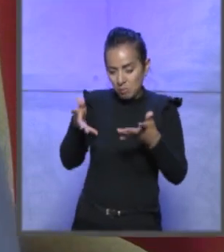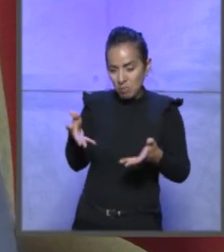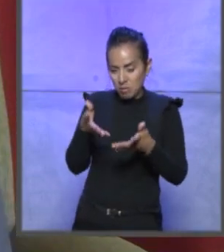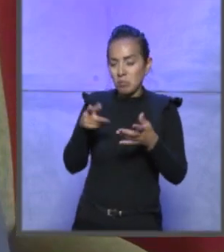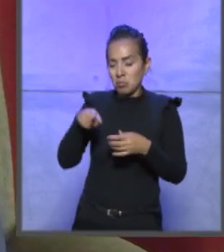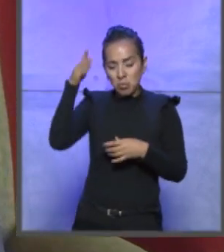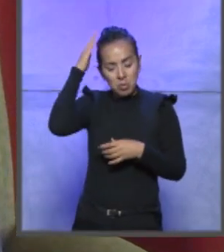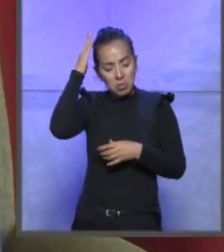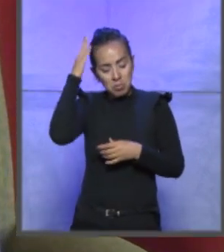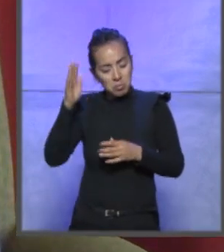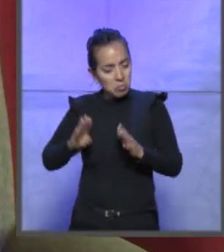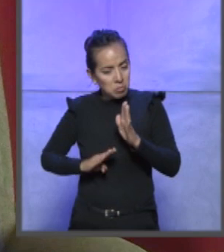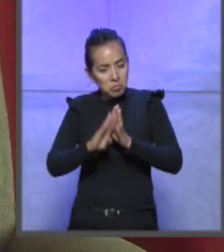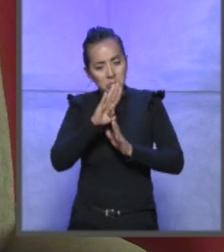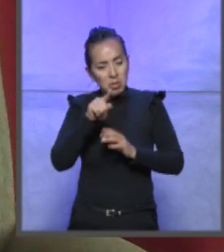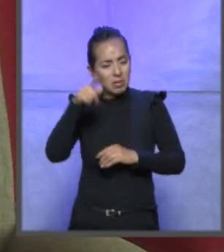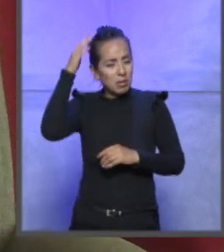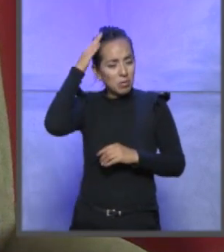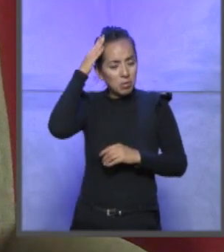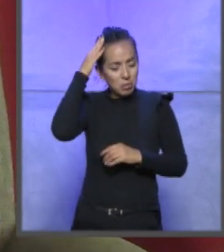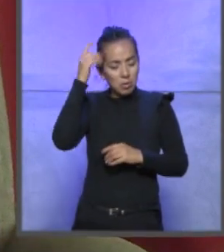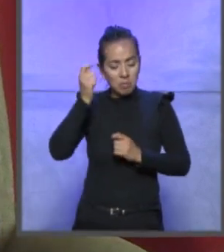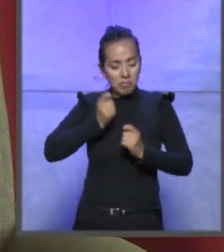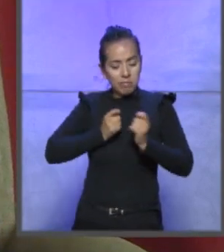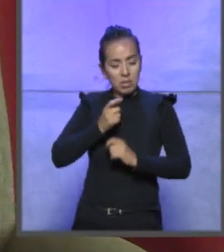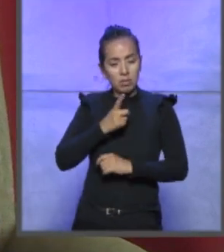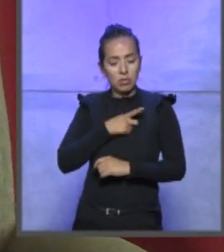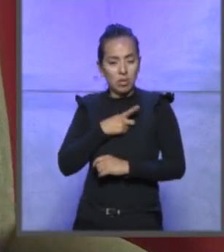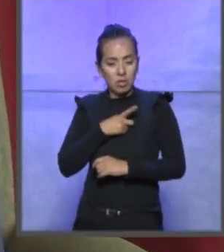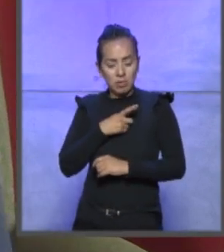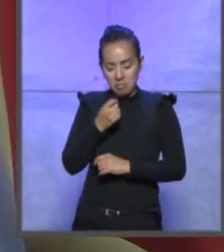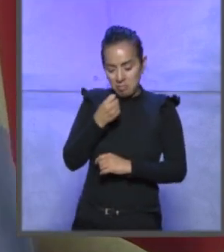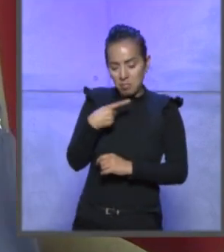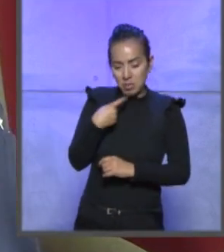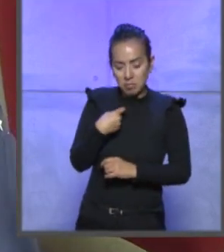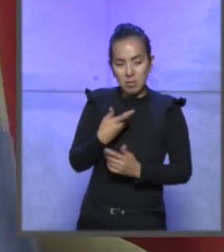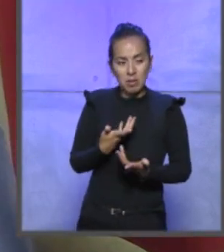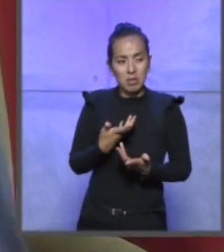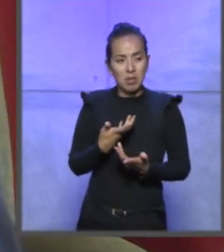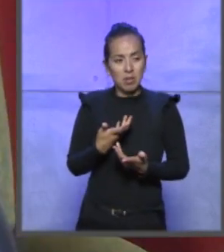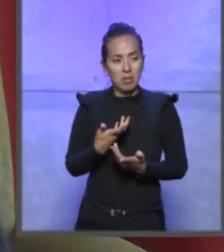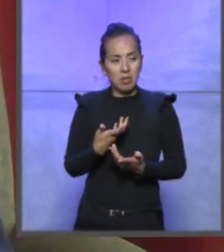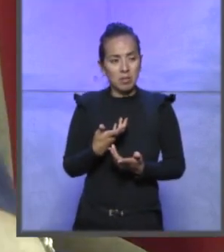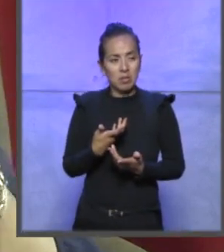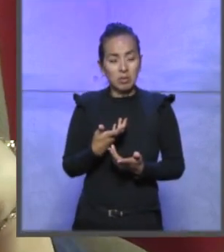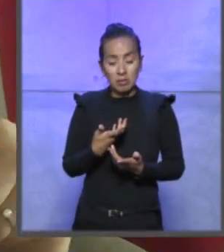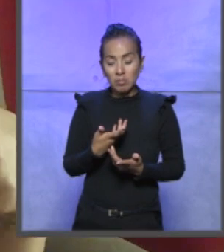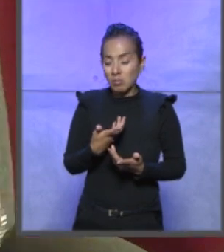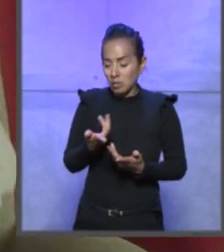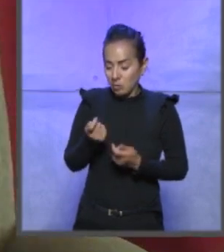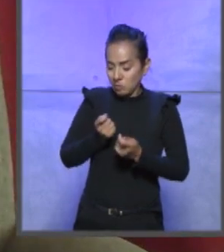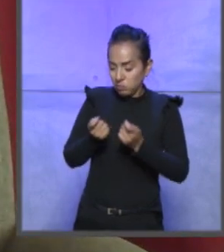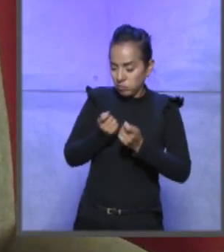y hacer crecer su liderazgo y que tiene que ser un liderazgo autónomo. La capacidad de agencia, o sea,